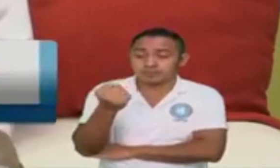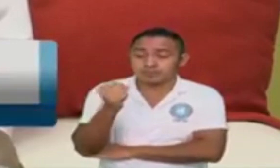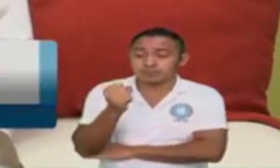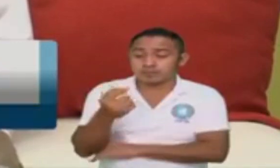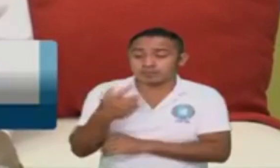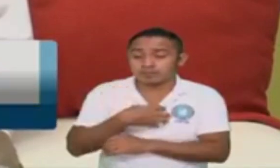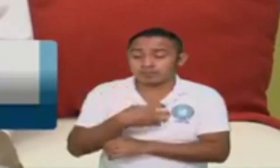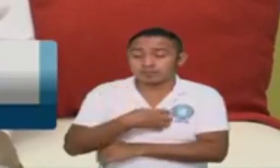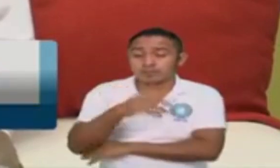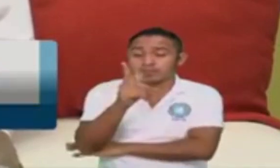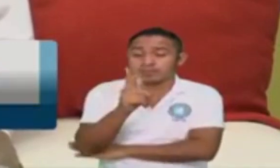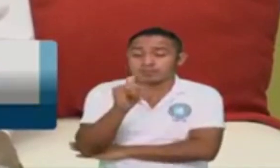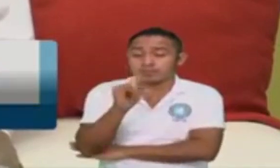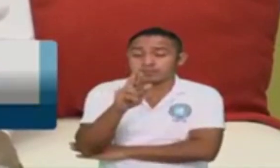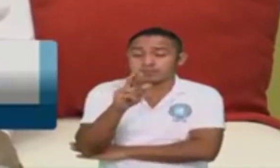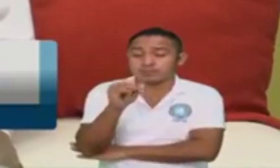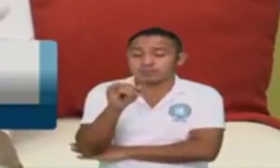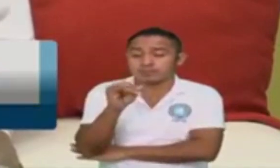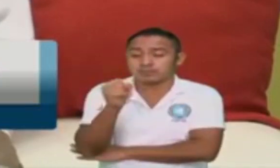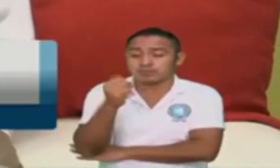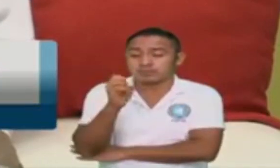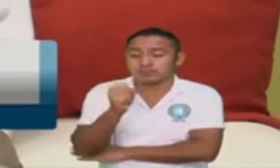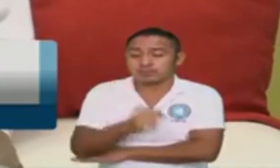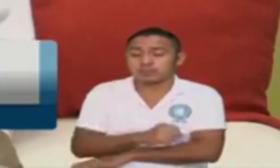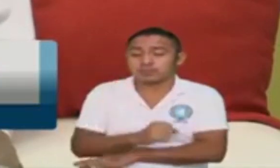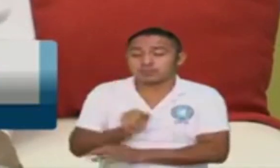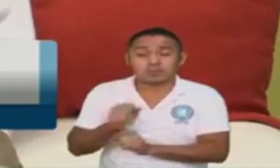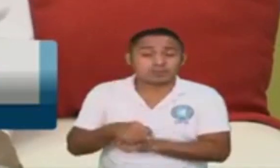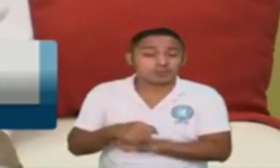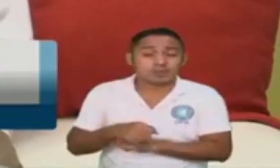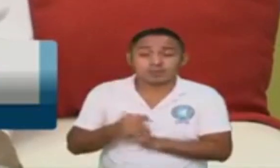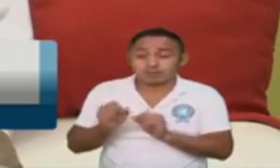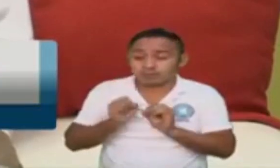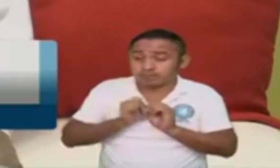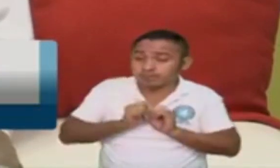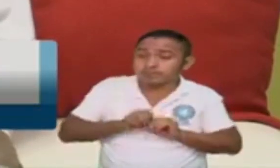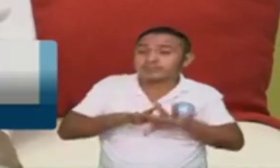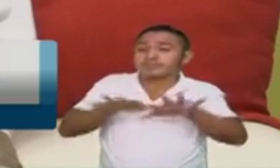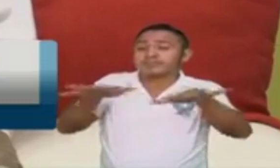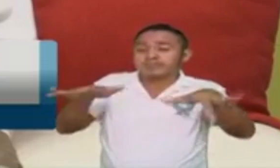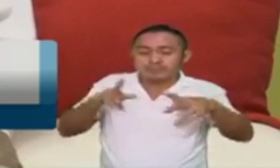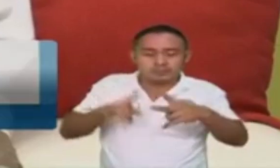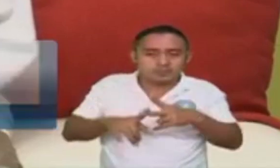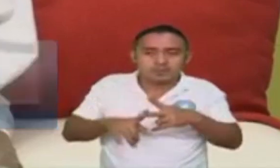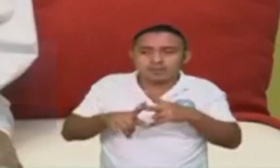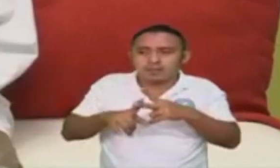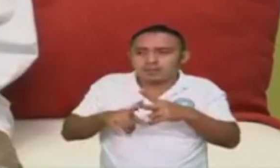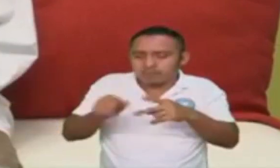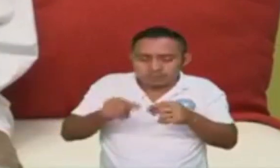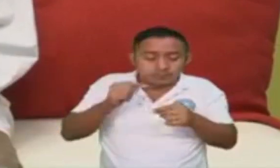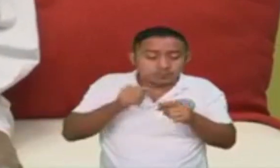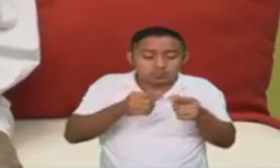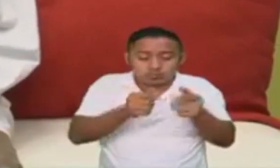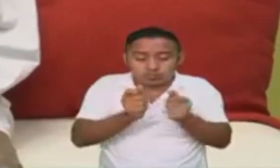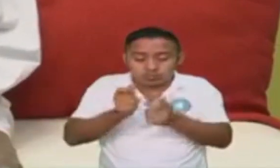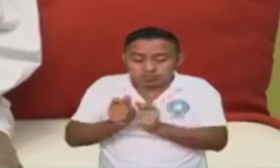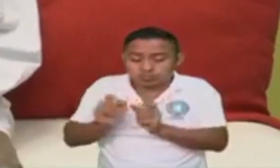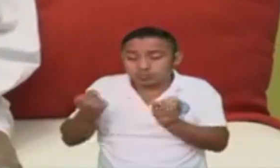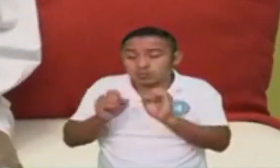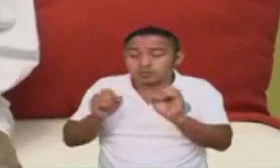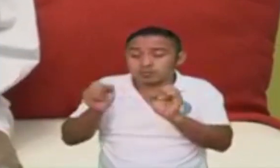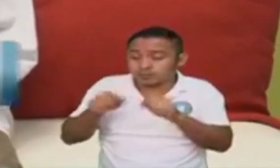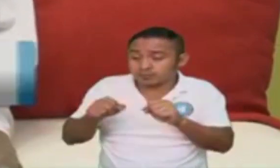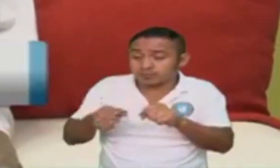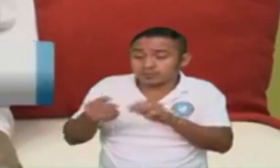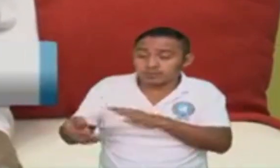tiroides. Ellas pueden proliferar, pueden calcificarse, pueden morir. Entonces eso se